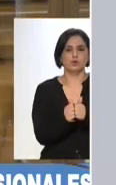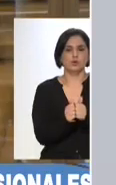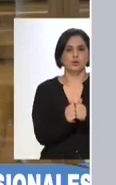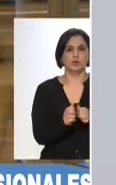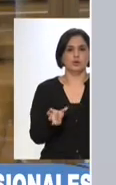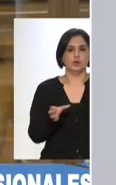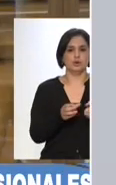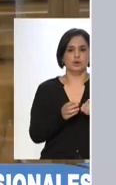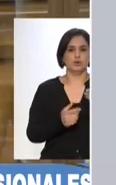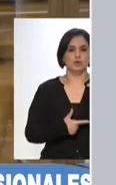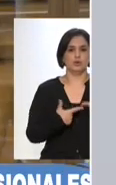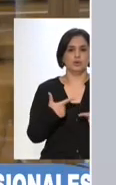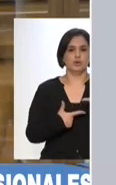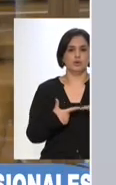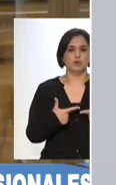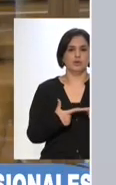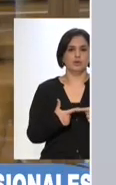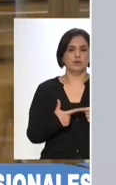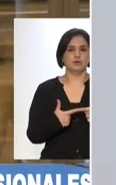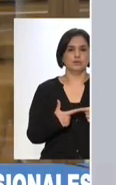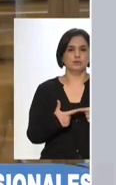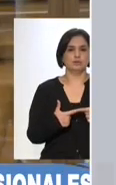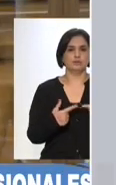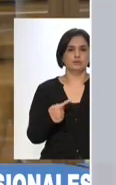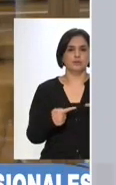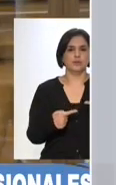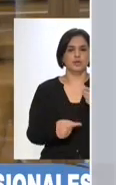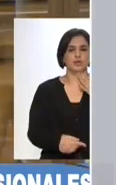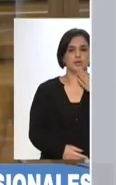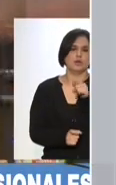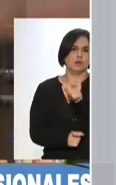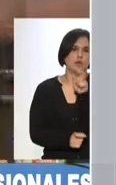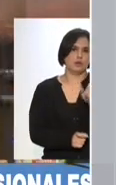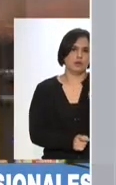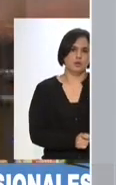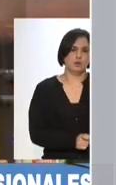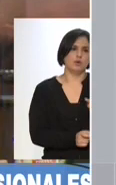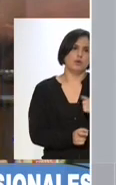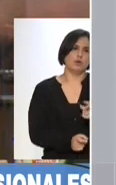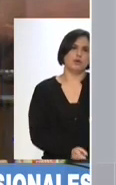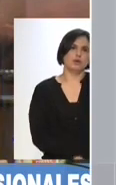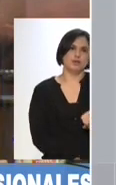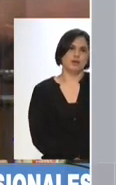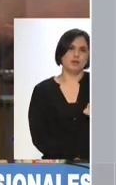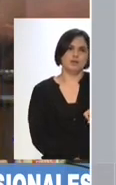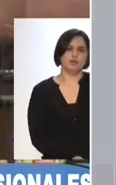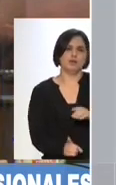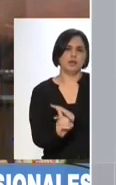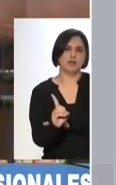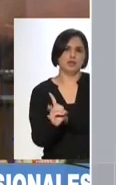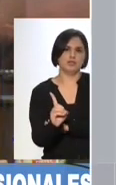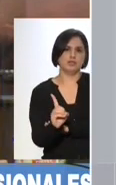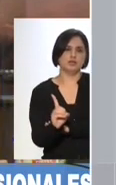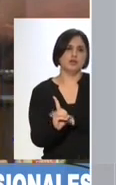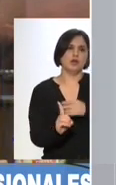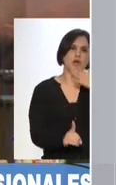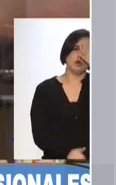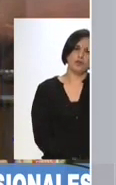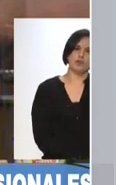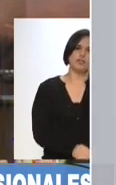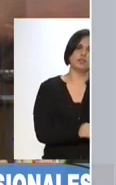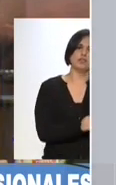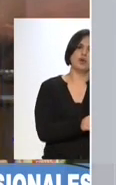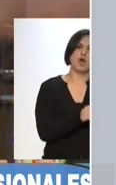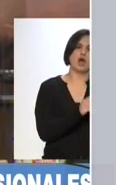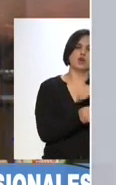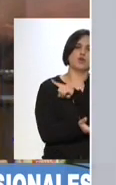Ahora, hay que hacer el link, ¿no?, con la reforma previsional y quizás con la reforma corta de pensiones, donde nosotros, la Comisión de Trabajo,